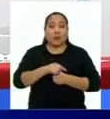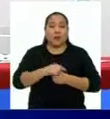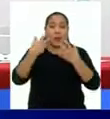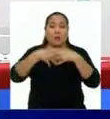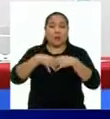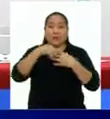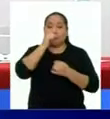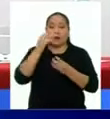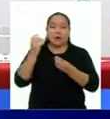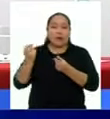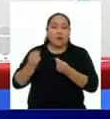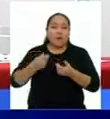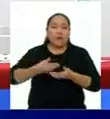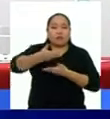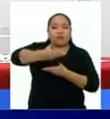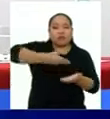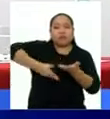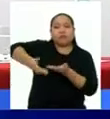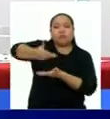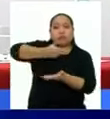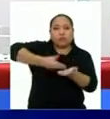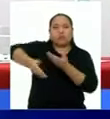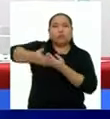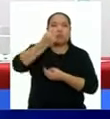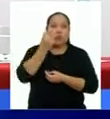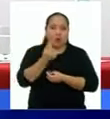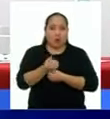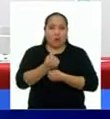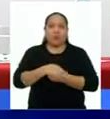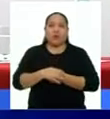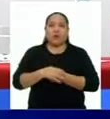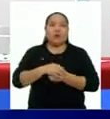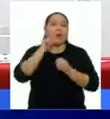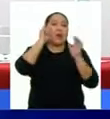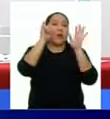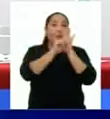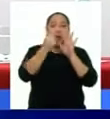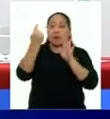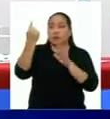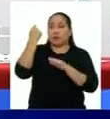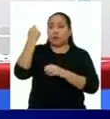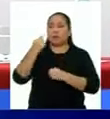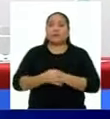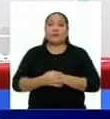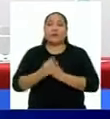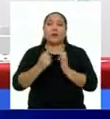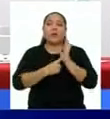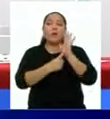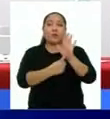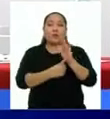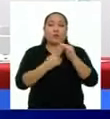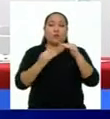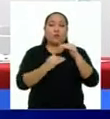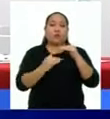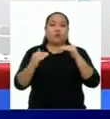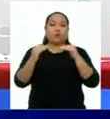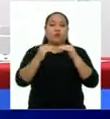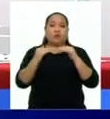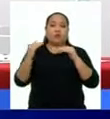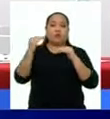dinamizadora de la economía. En la lámina que tenemos al frente podemos mostrar que el volumen de